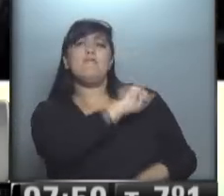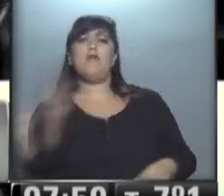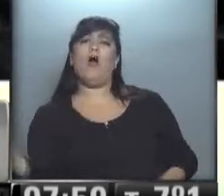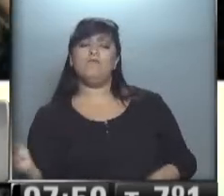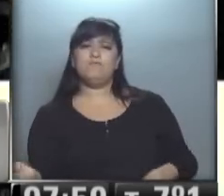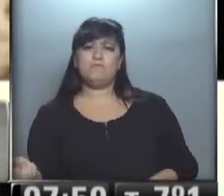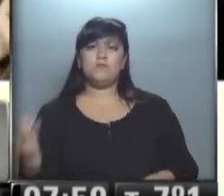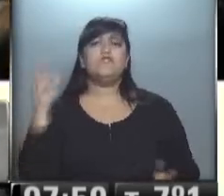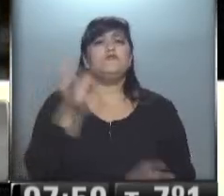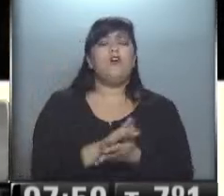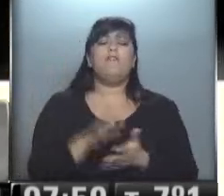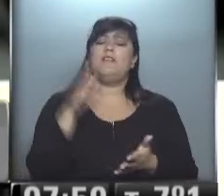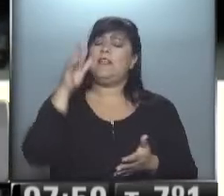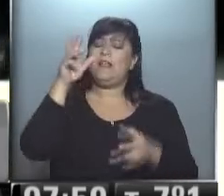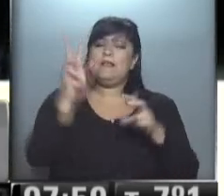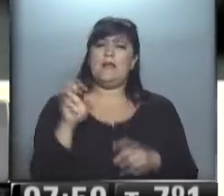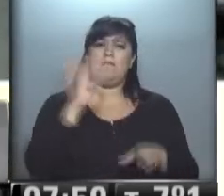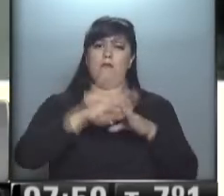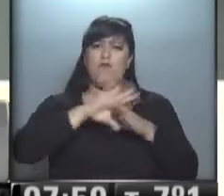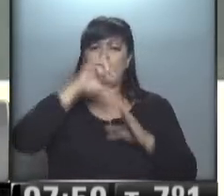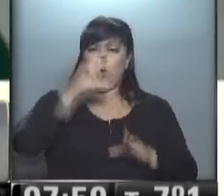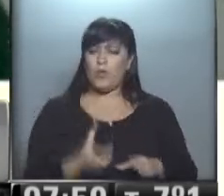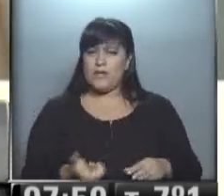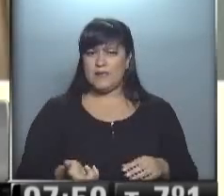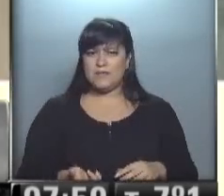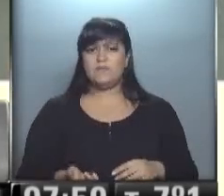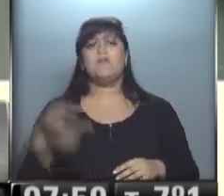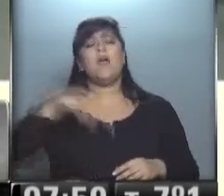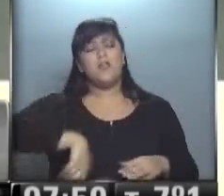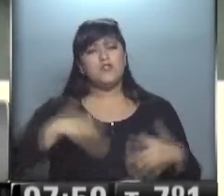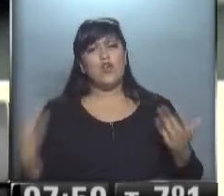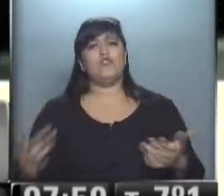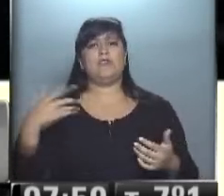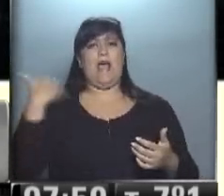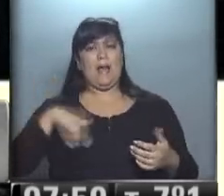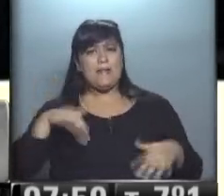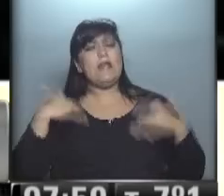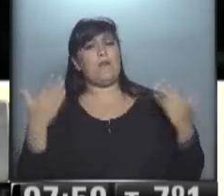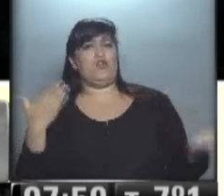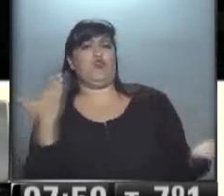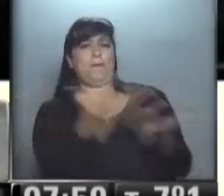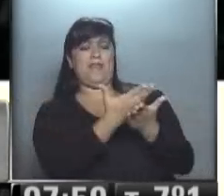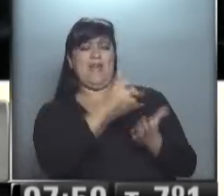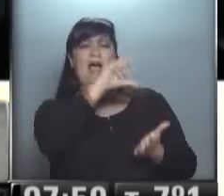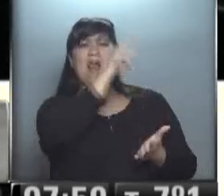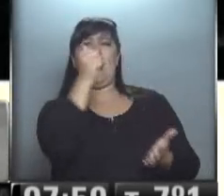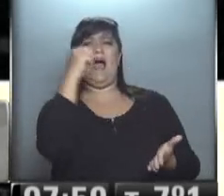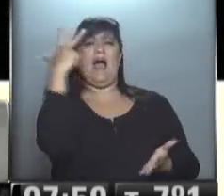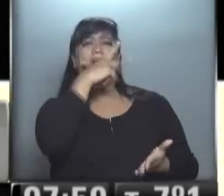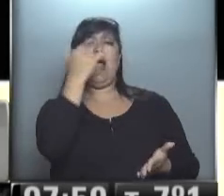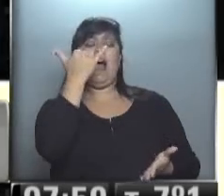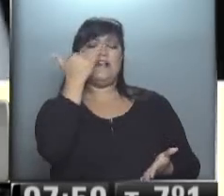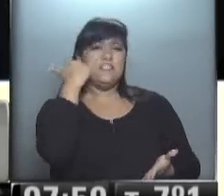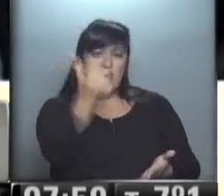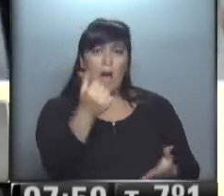de inmunidad por eso eh que Argentina lleva el el tema tema a la Corte Internacional de la aa por esta cuestión de que como estado